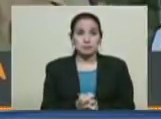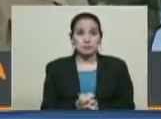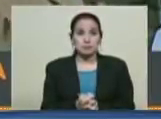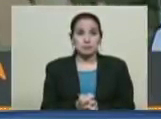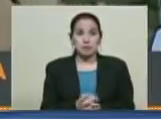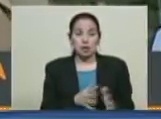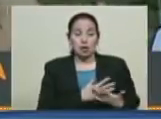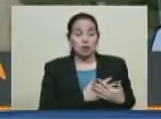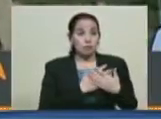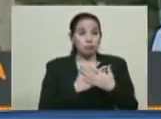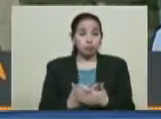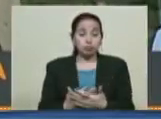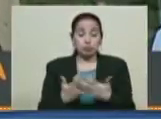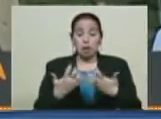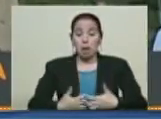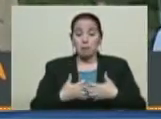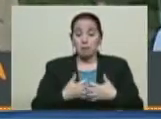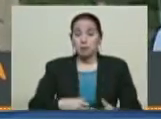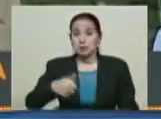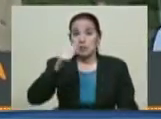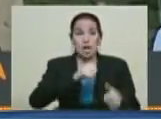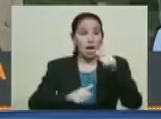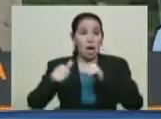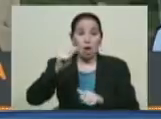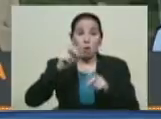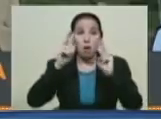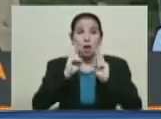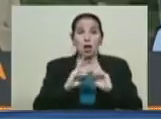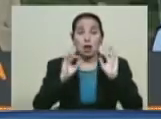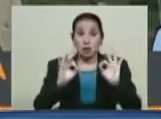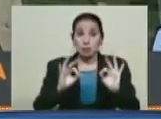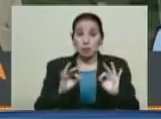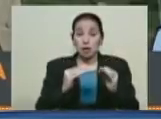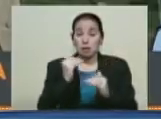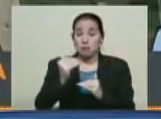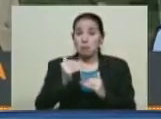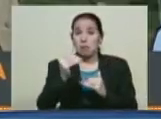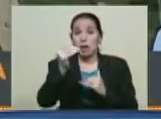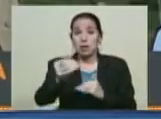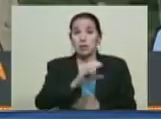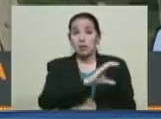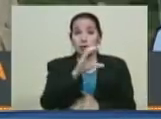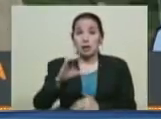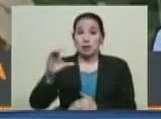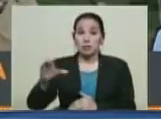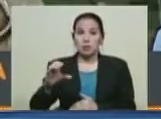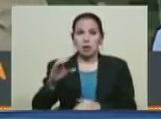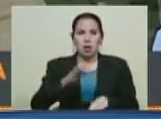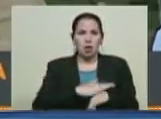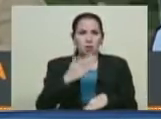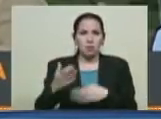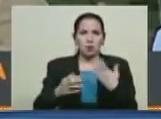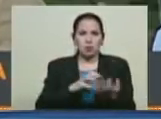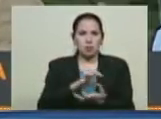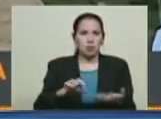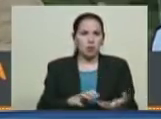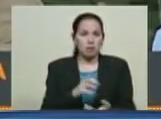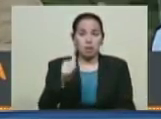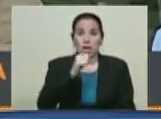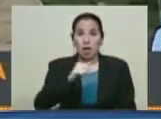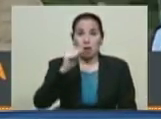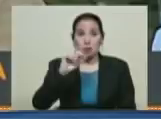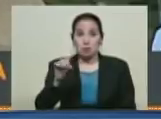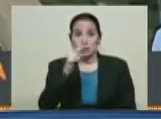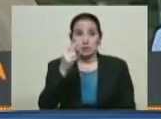de plantas al Caribe. Y más allá, porque el problema del agua es el principal problema que